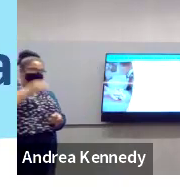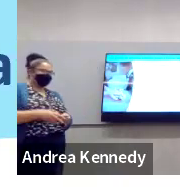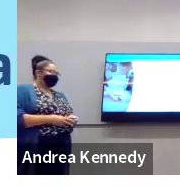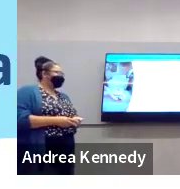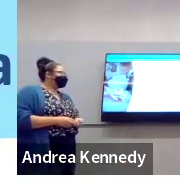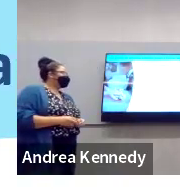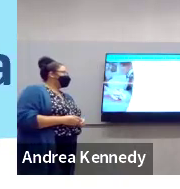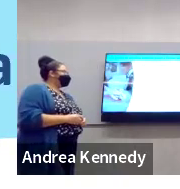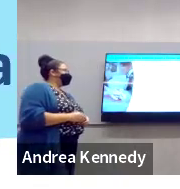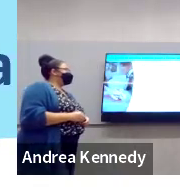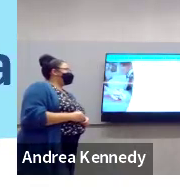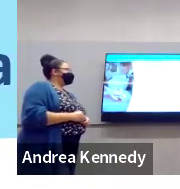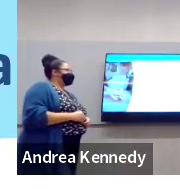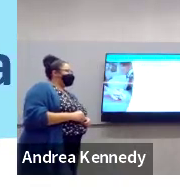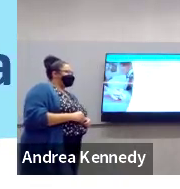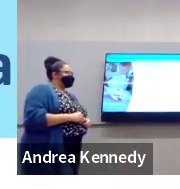renta.